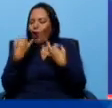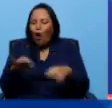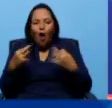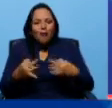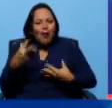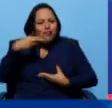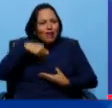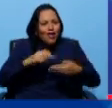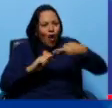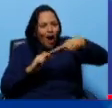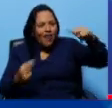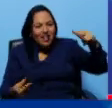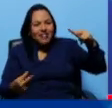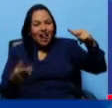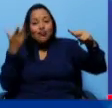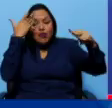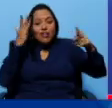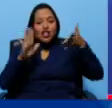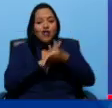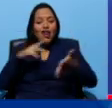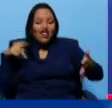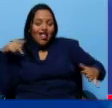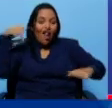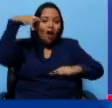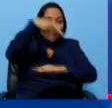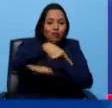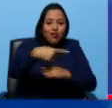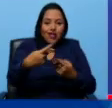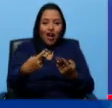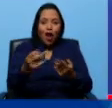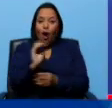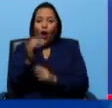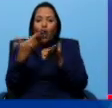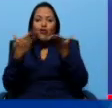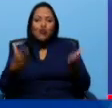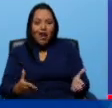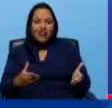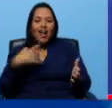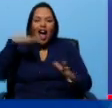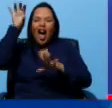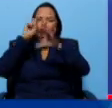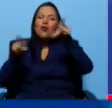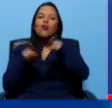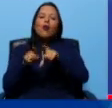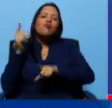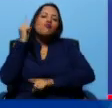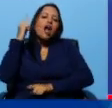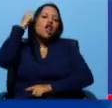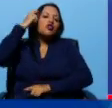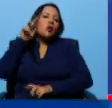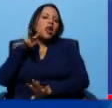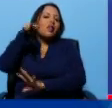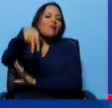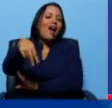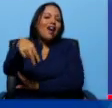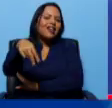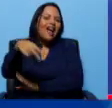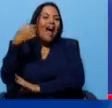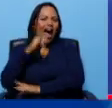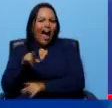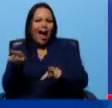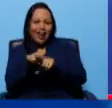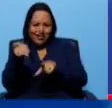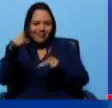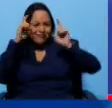genéticas, para ser saltadores? Muchísimo. Y ser alumnos de Yulimar? Yo me imagino a Yulimar Rojas aquí